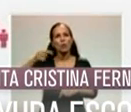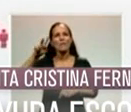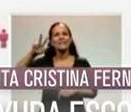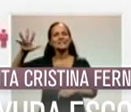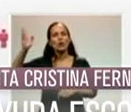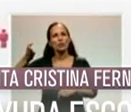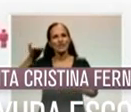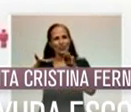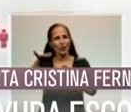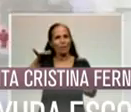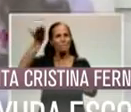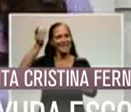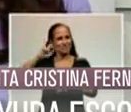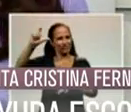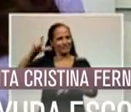37,25% más.